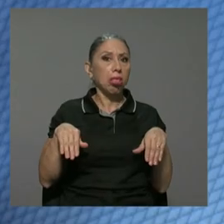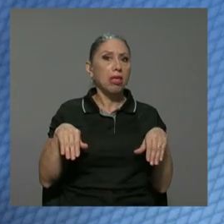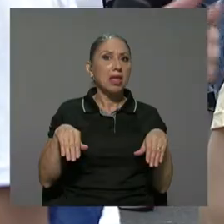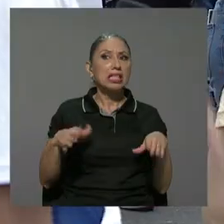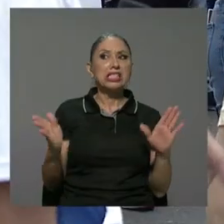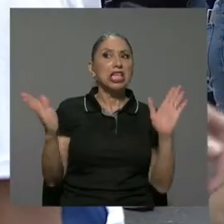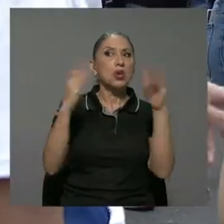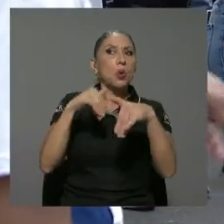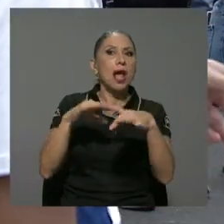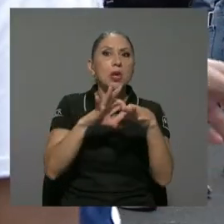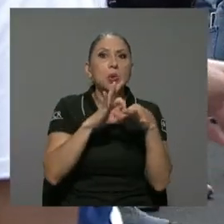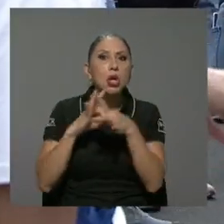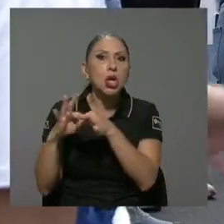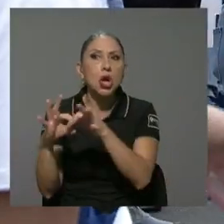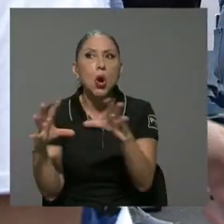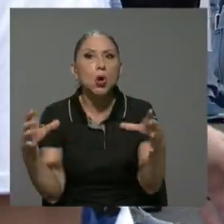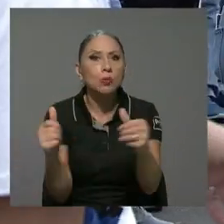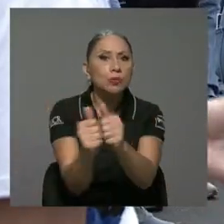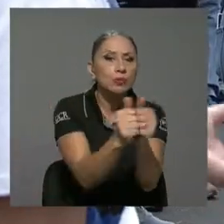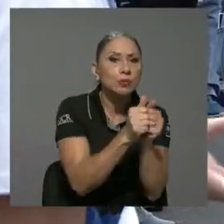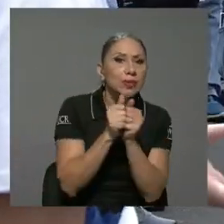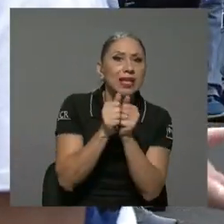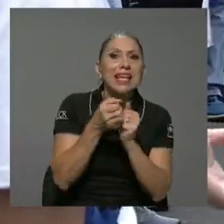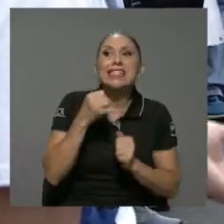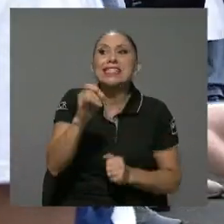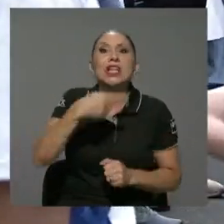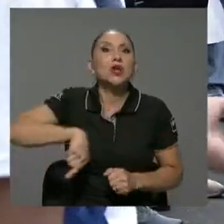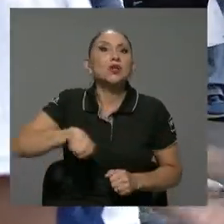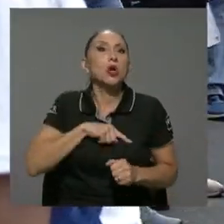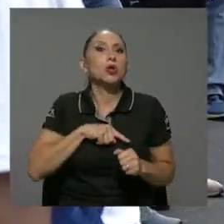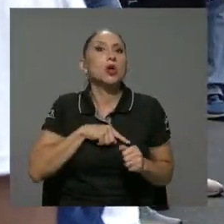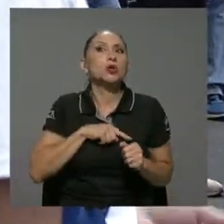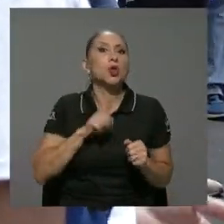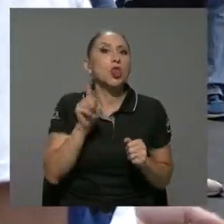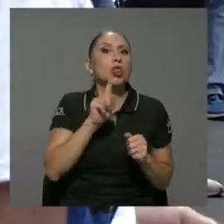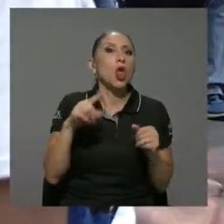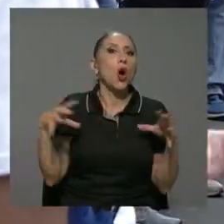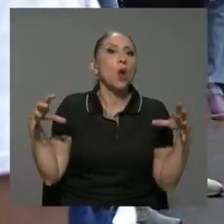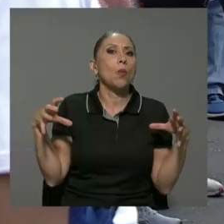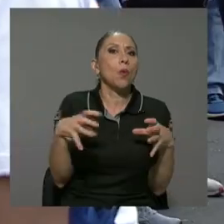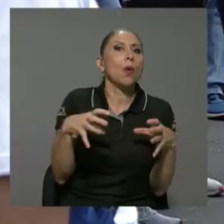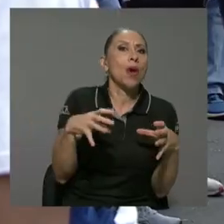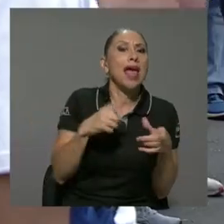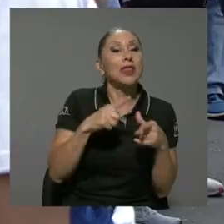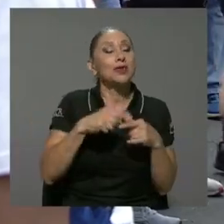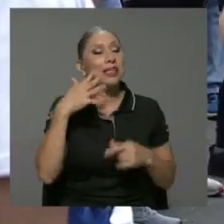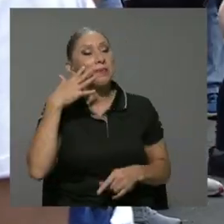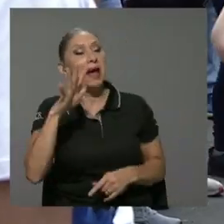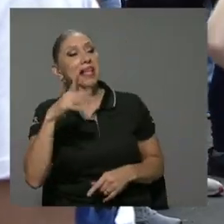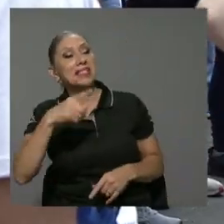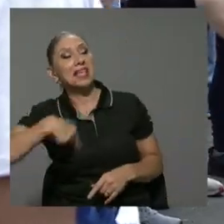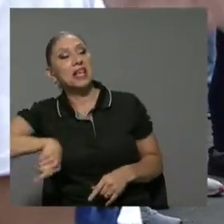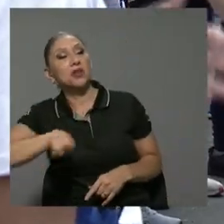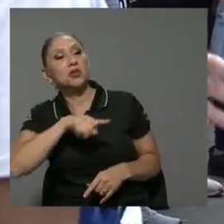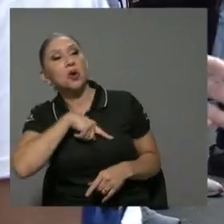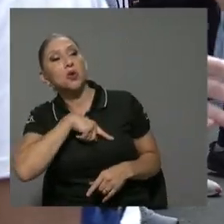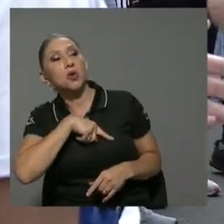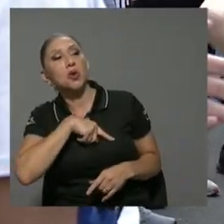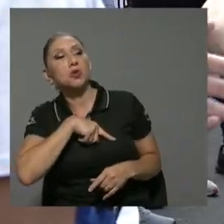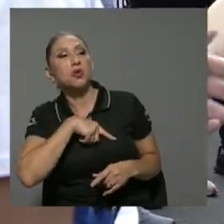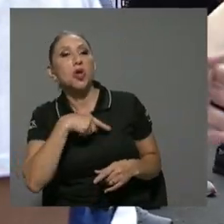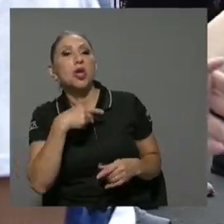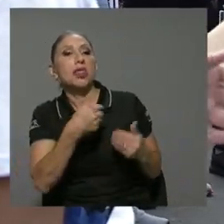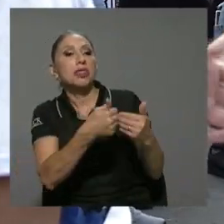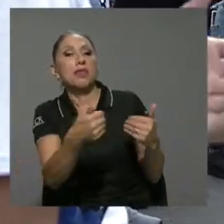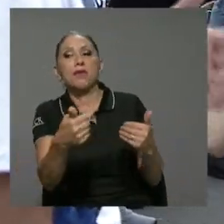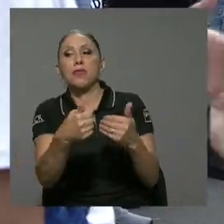filas, si no nos mostramos como grupo, se puede interpretar que estamos discutiendo sobre temas particulares.